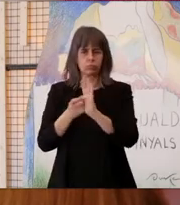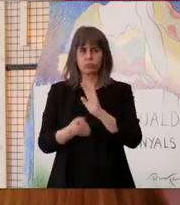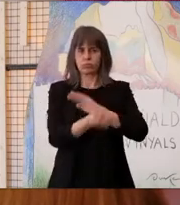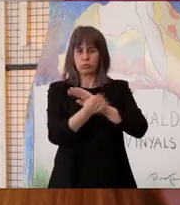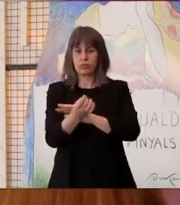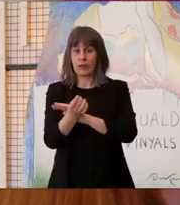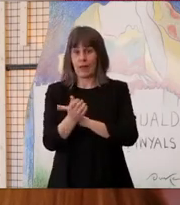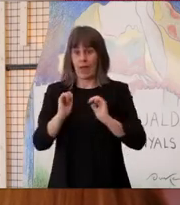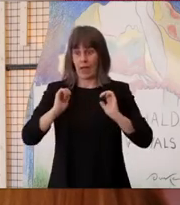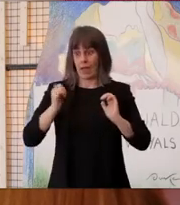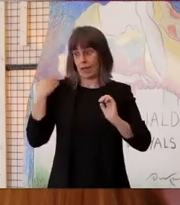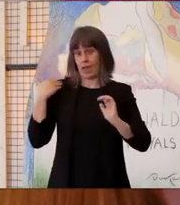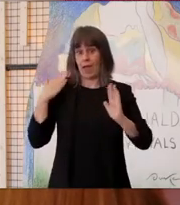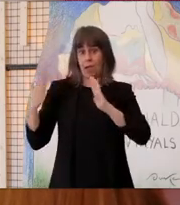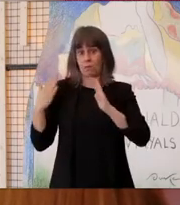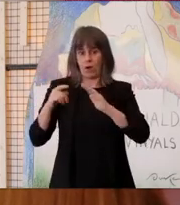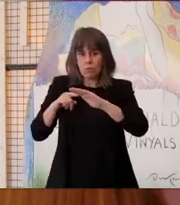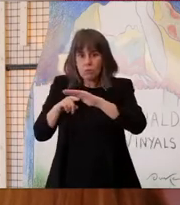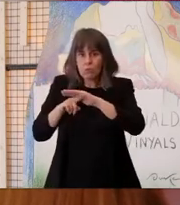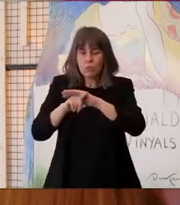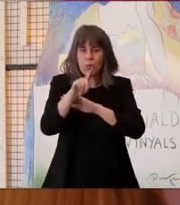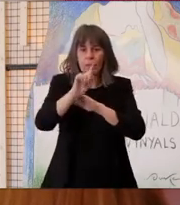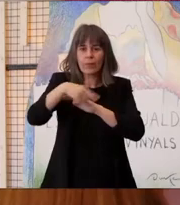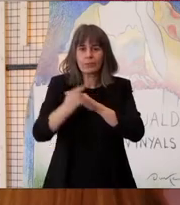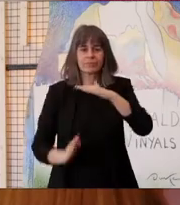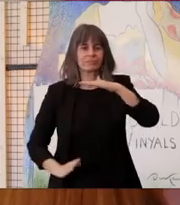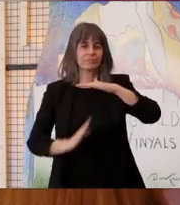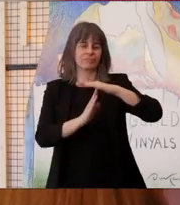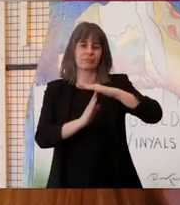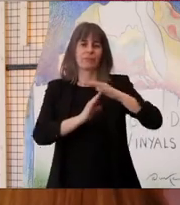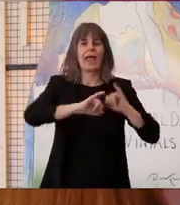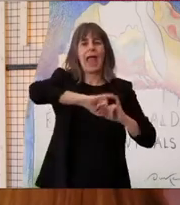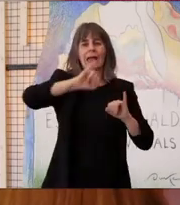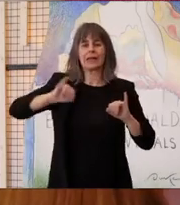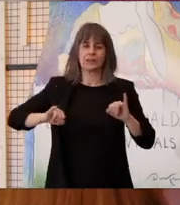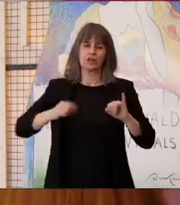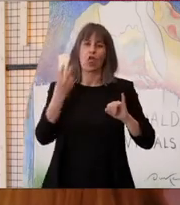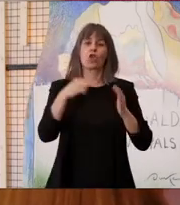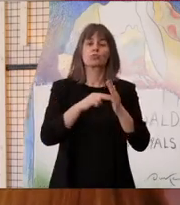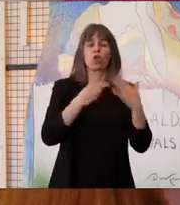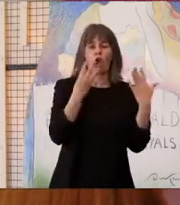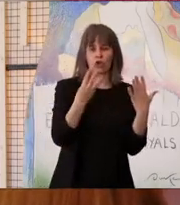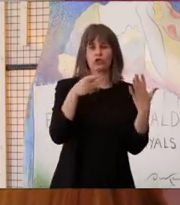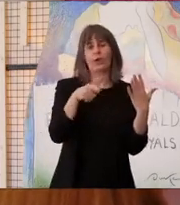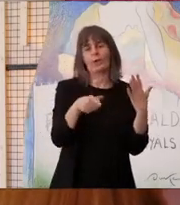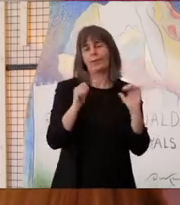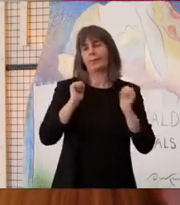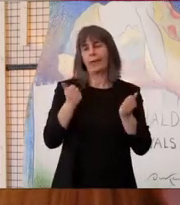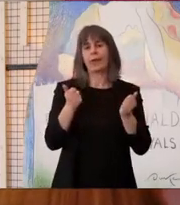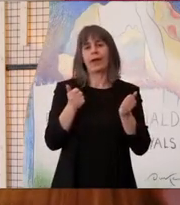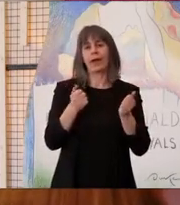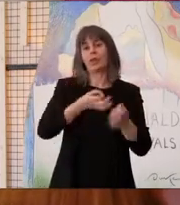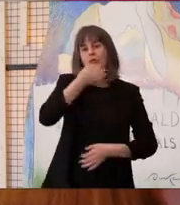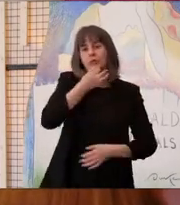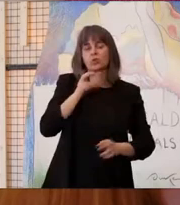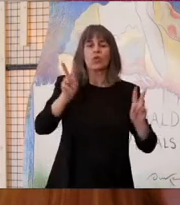llegó toda la crisis del 2008 y llegó todo el discurso de la austeridad la austeridad dejó en